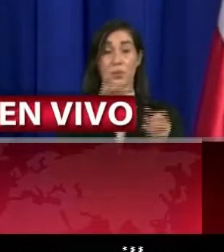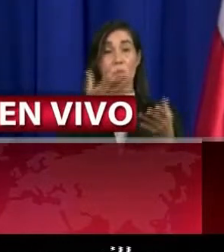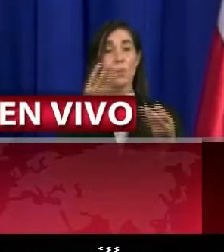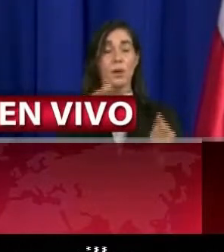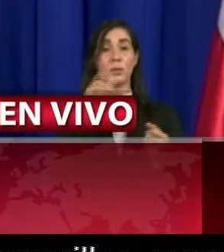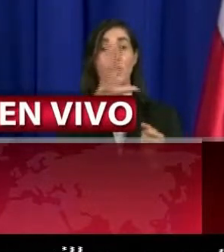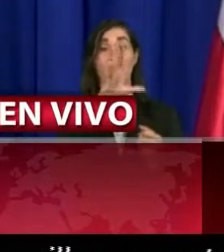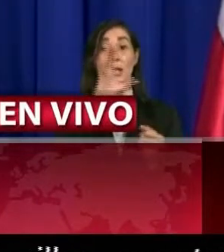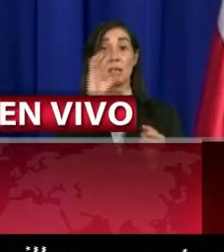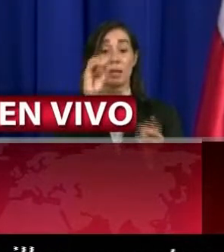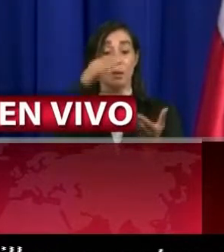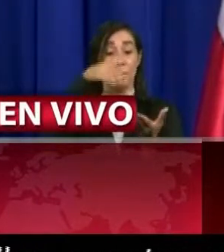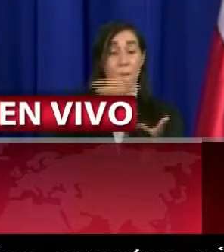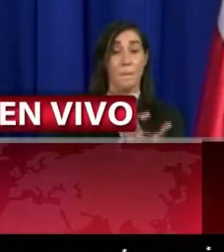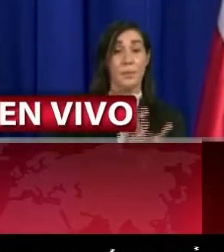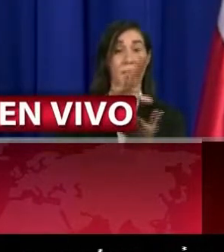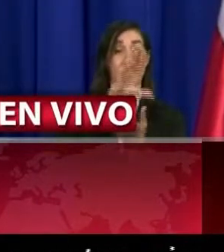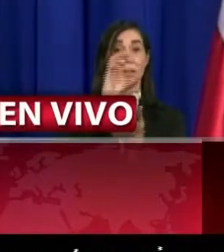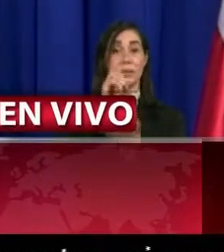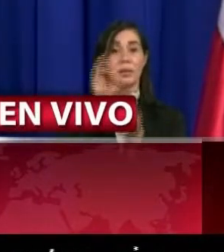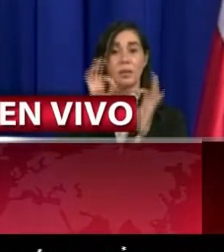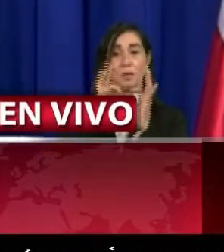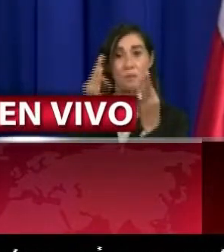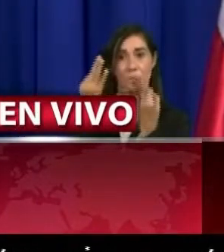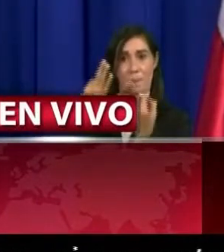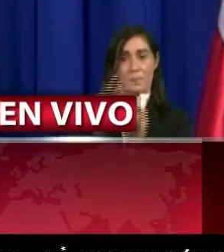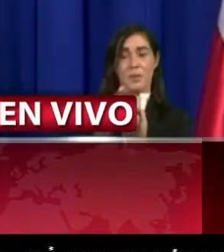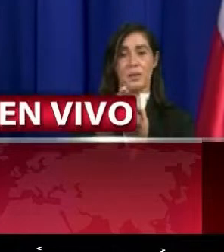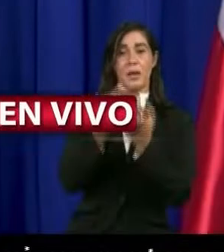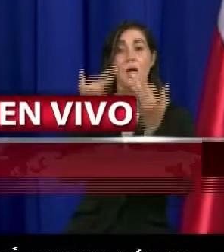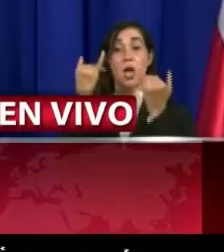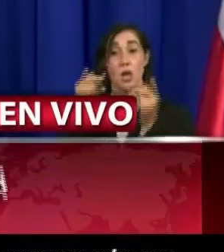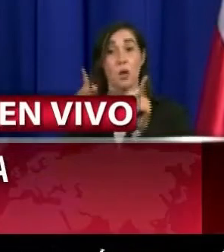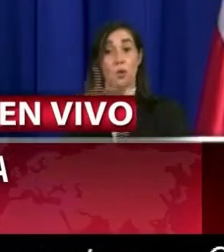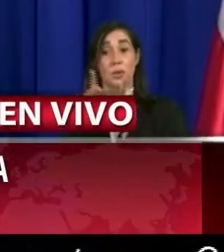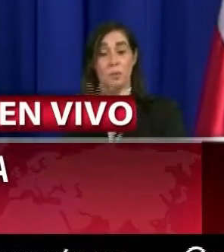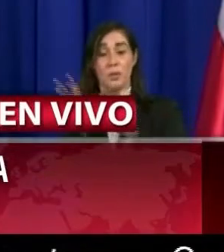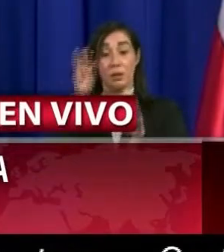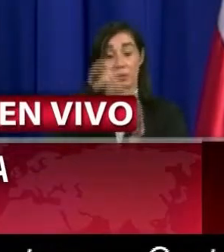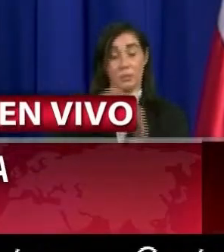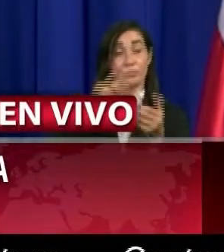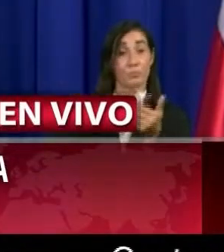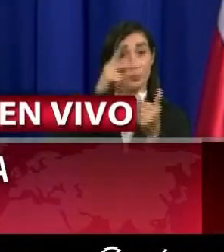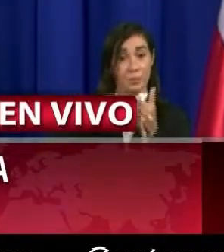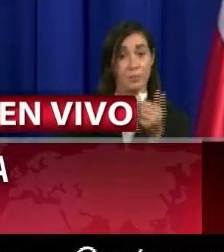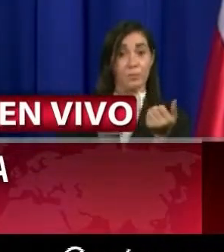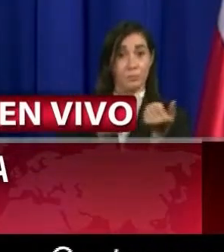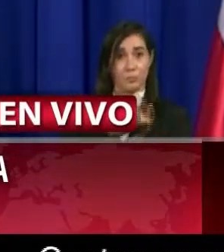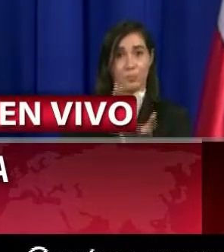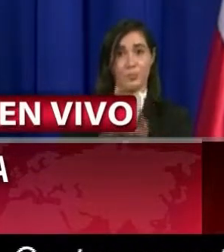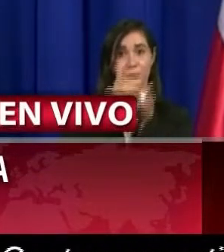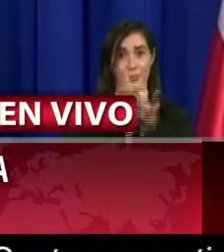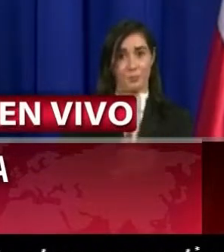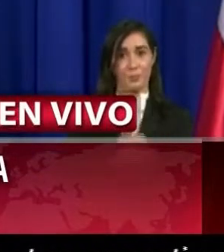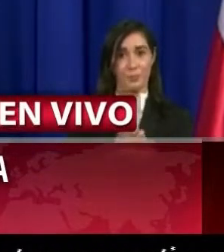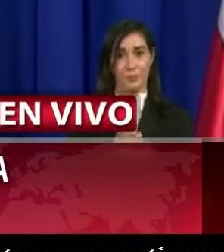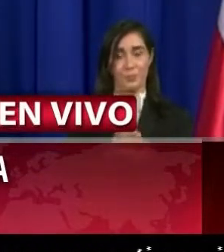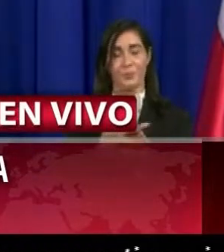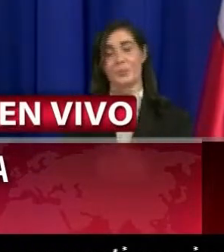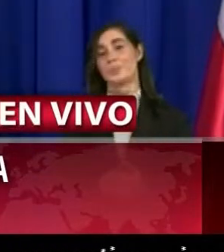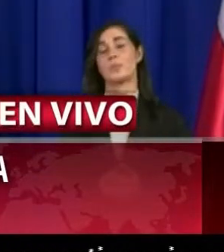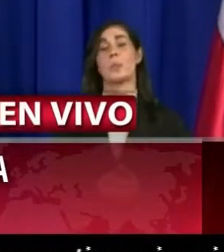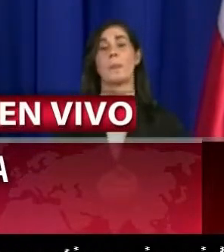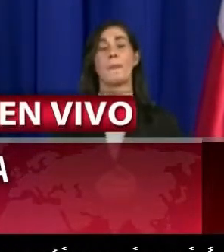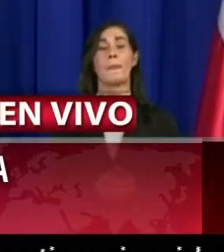5.500 familias del sector informal que hoy han visto sus ingresos maximizados. Y es por esto por lo que les